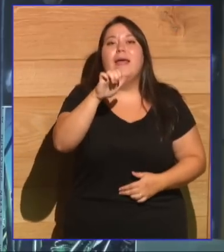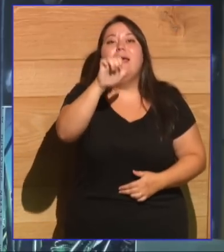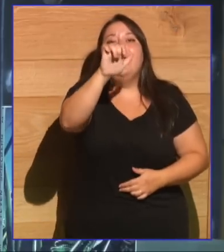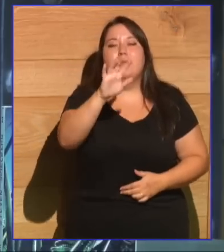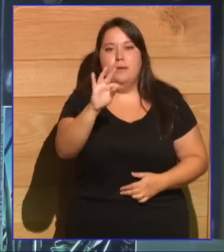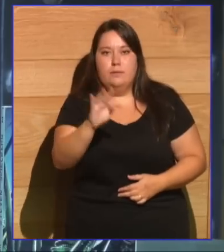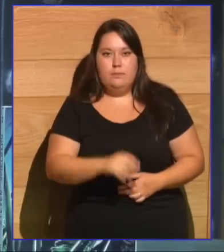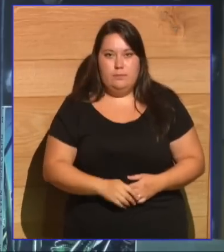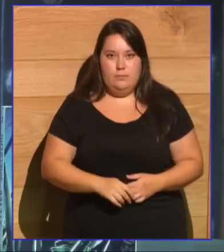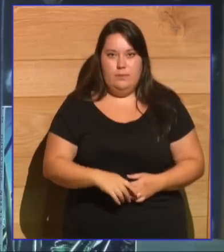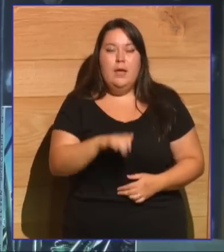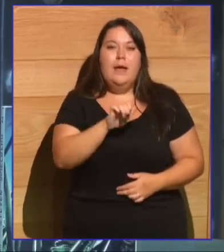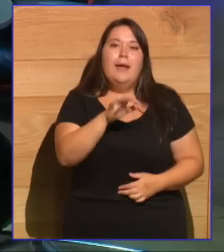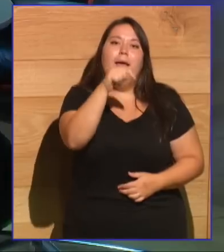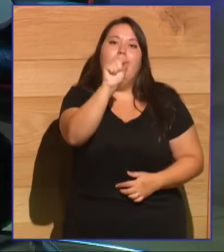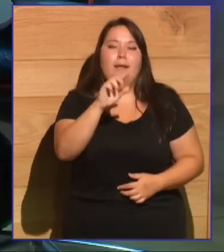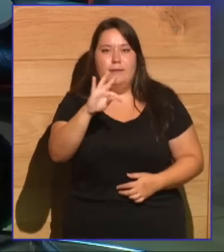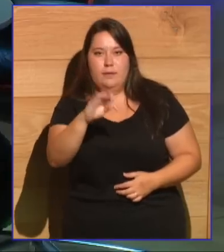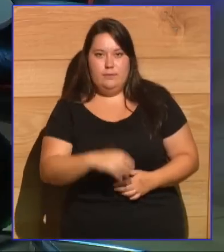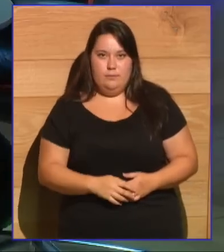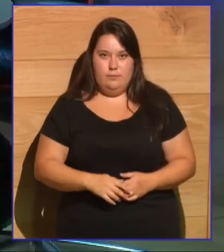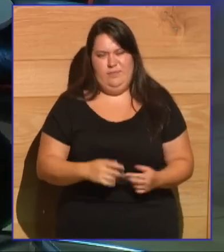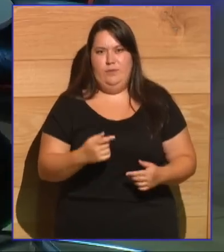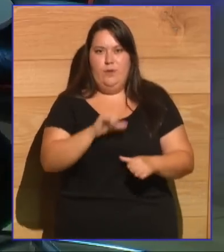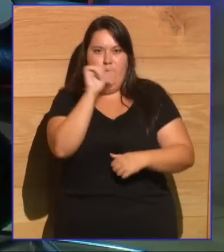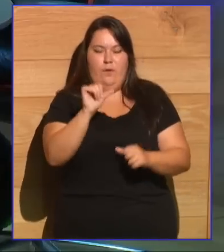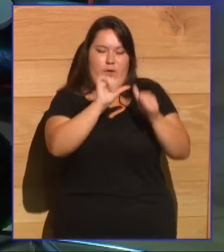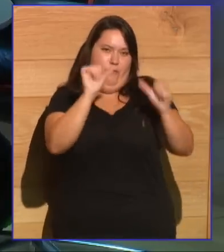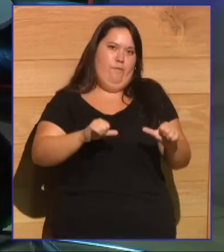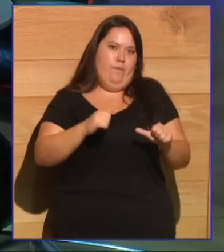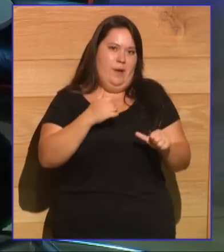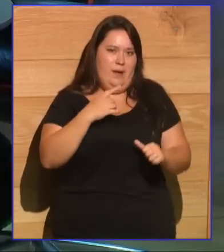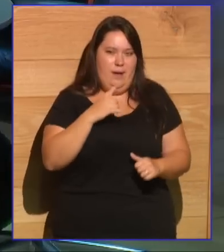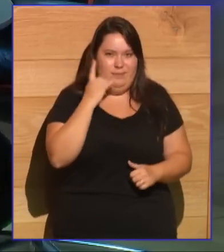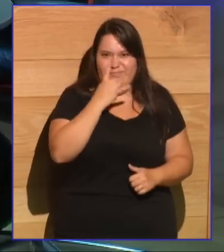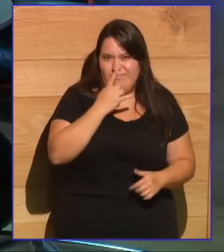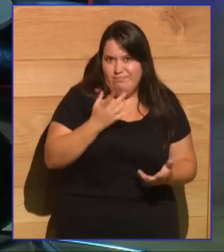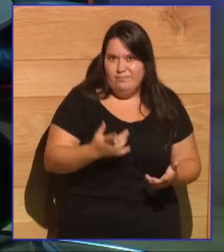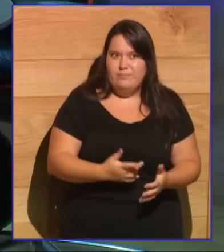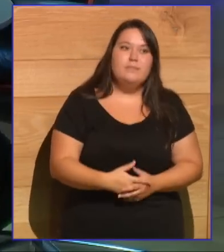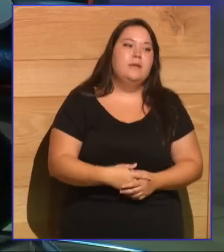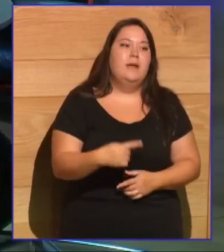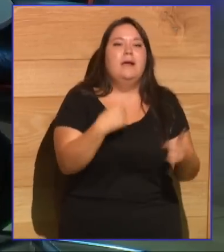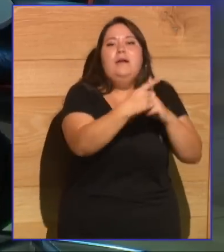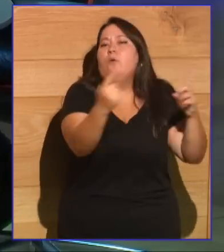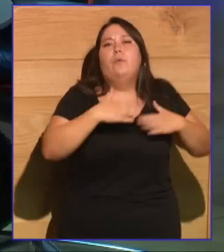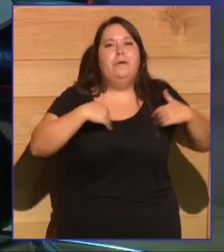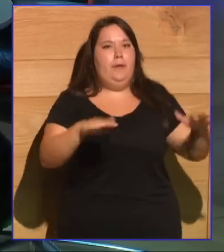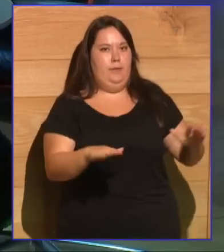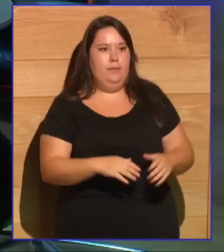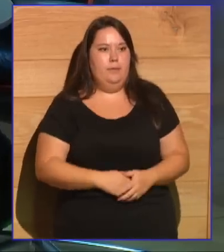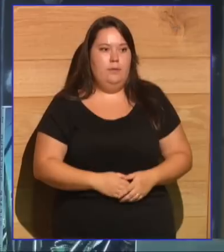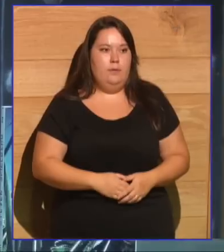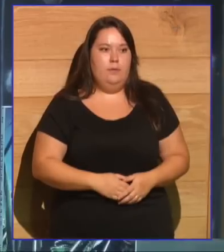sí hay otra manera sí claro la otra bueno pues que cada quien que haga lo que quiero no